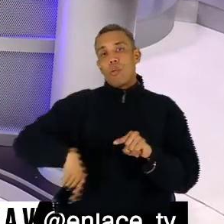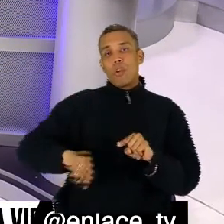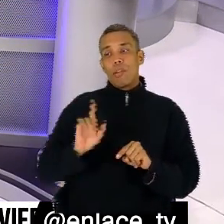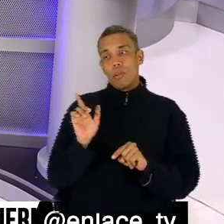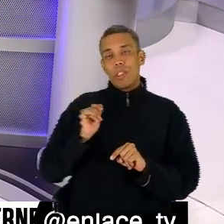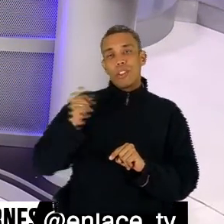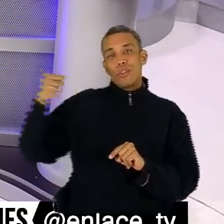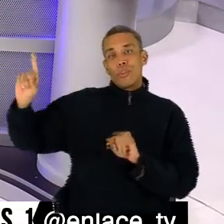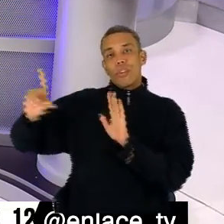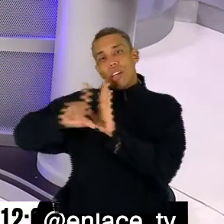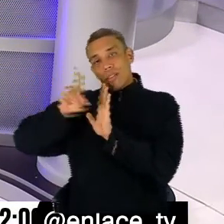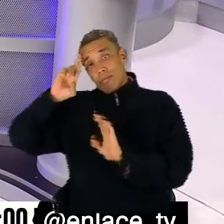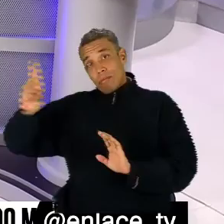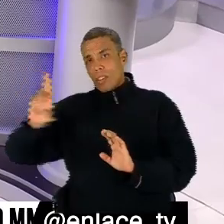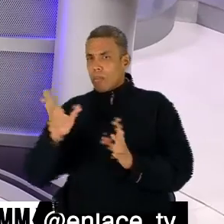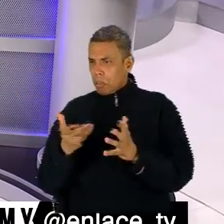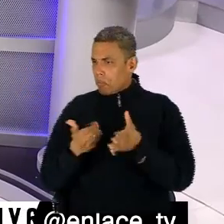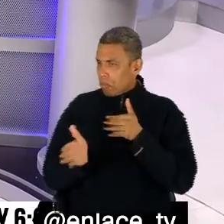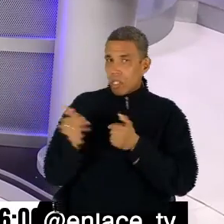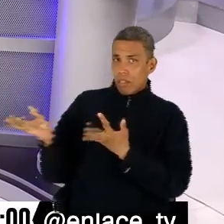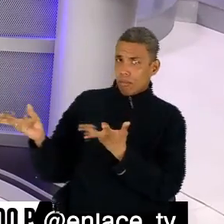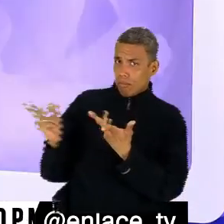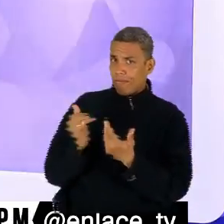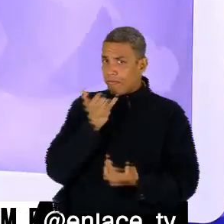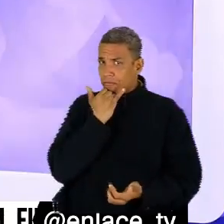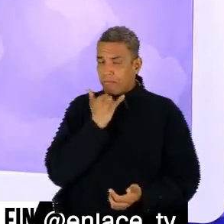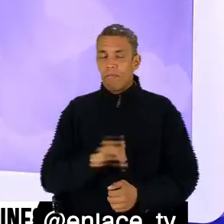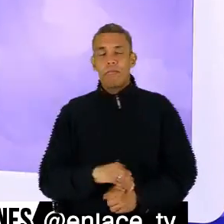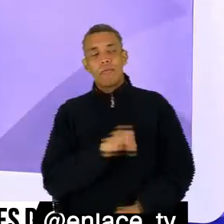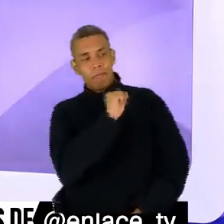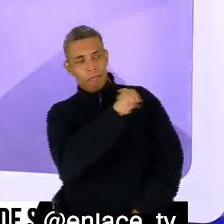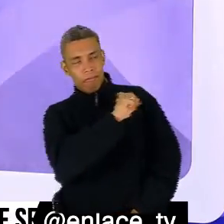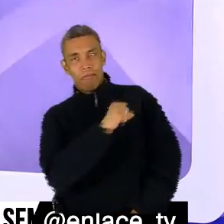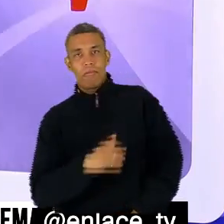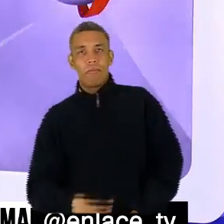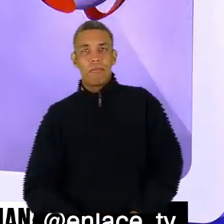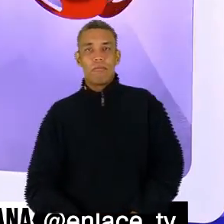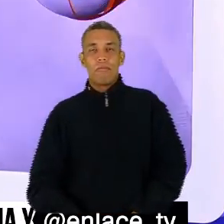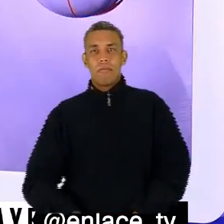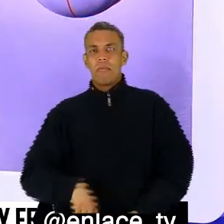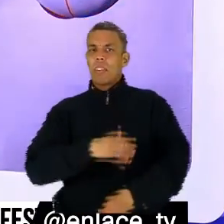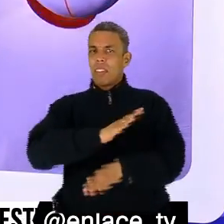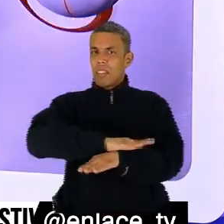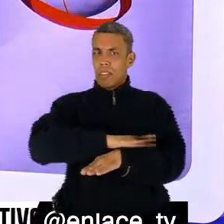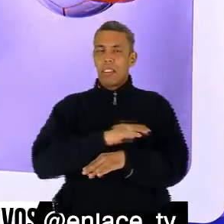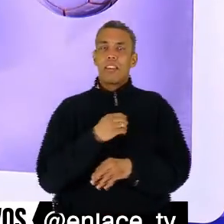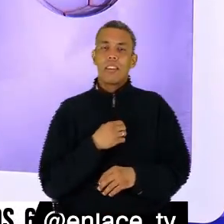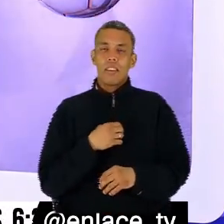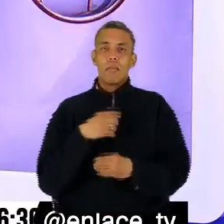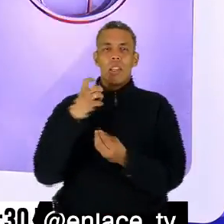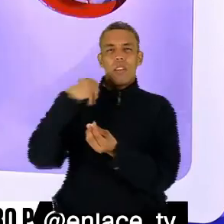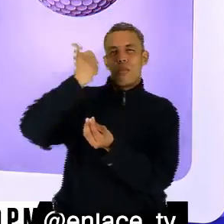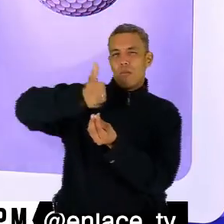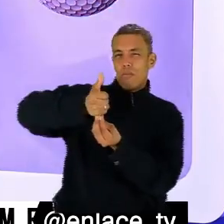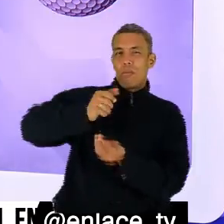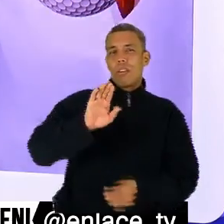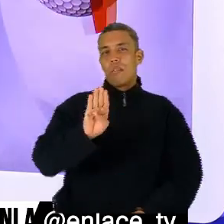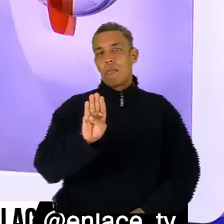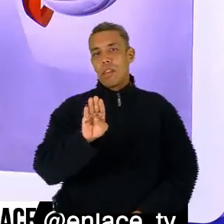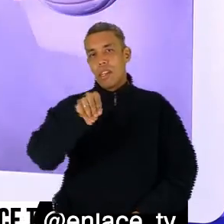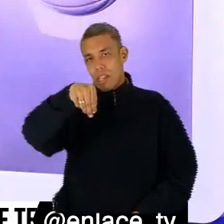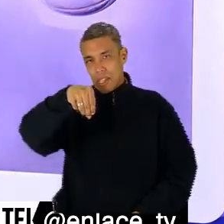Saludo para usted, para todos los televidentes, así es. En horas de la tarde me comuniqué con el técnico del equipo barranqueño, el grupo que está